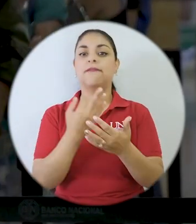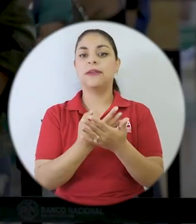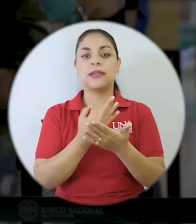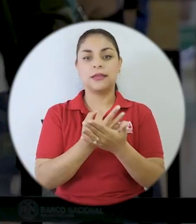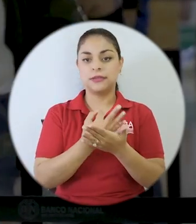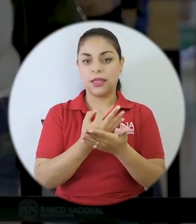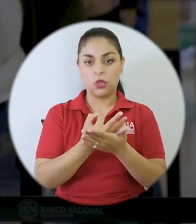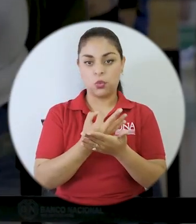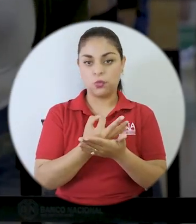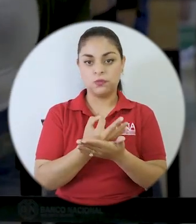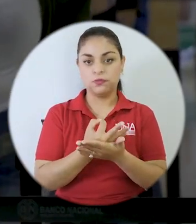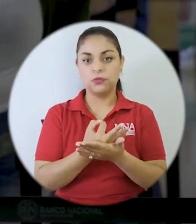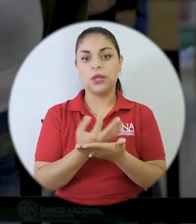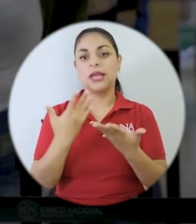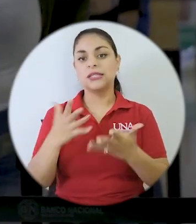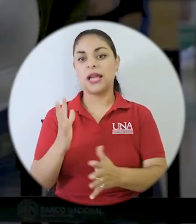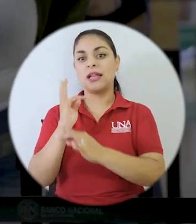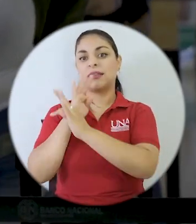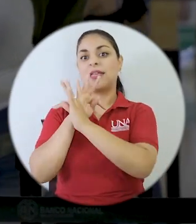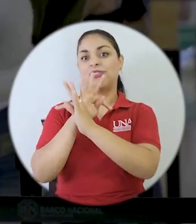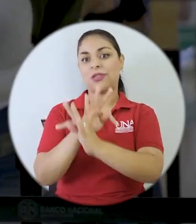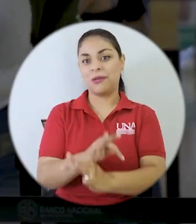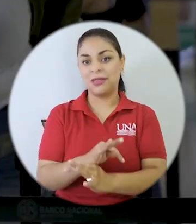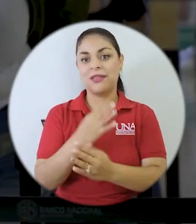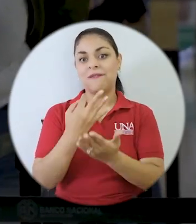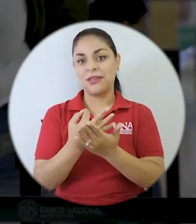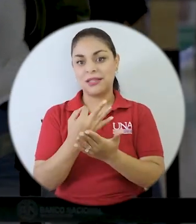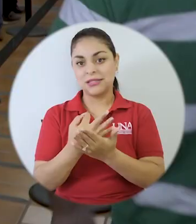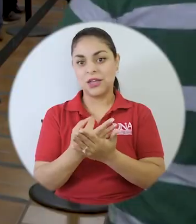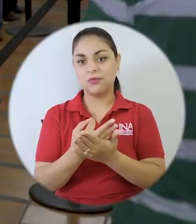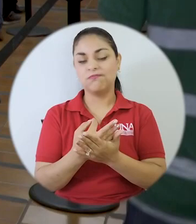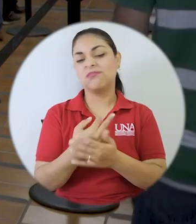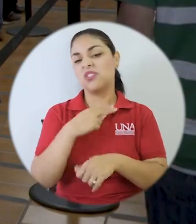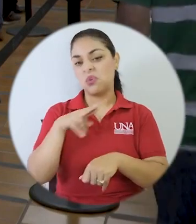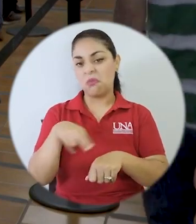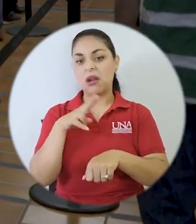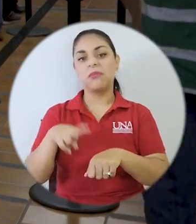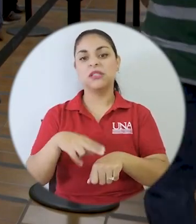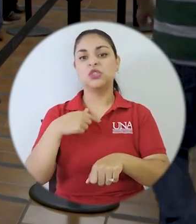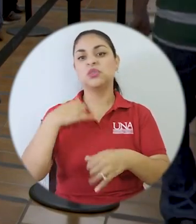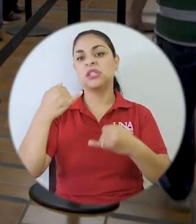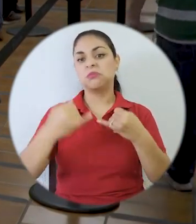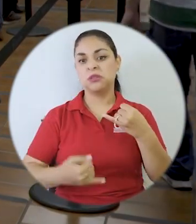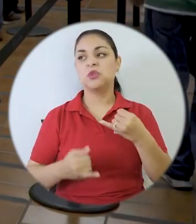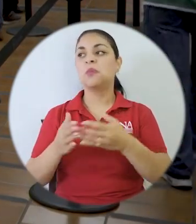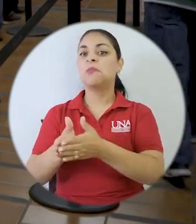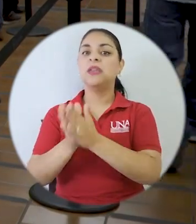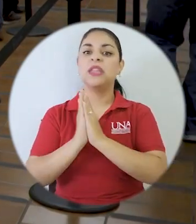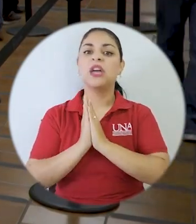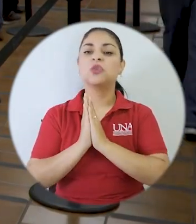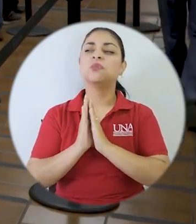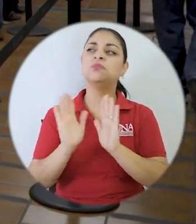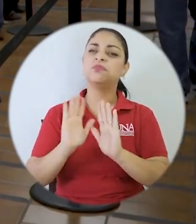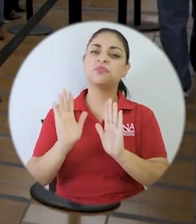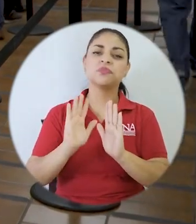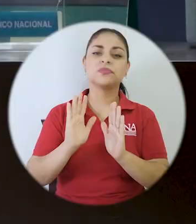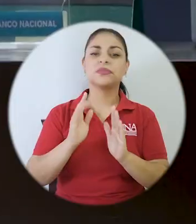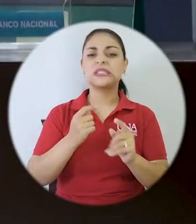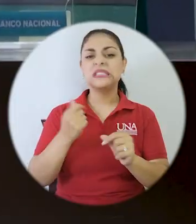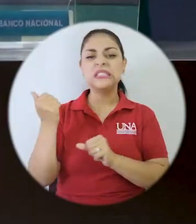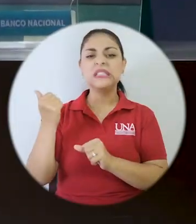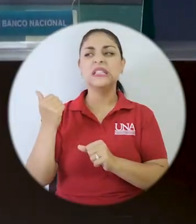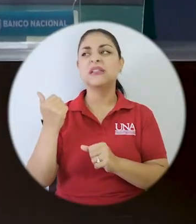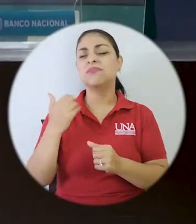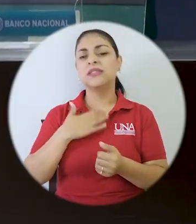seguir financiando lo que tradicionalmente se ha financiado, que normalmente terminas pidiendo que se te